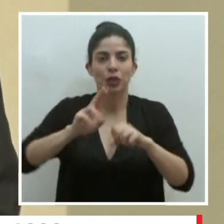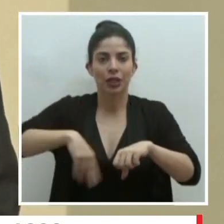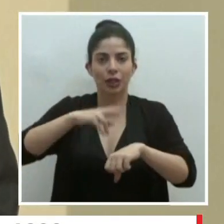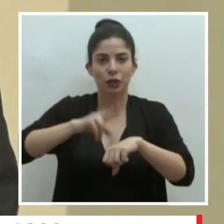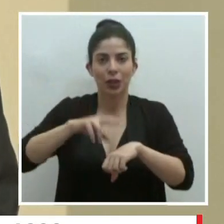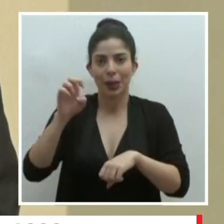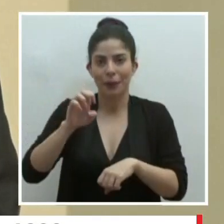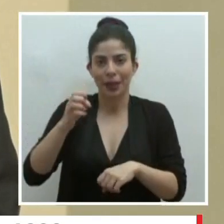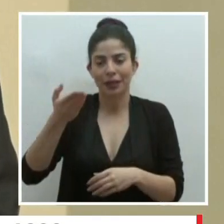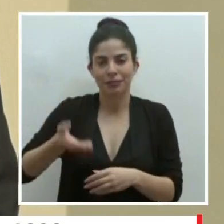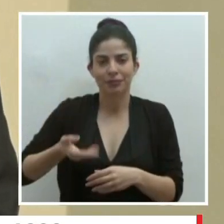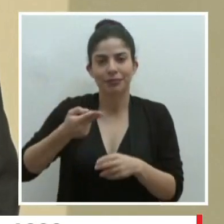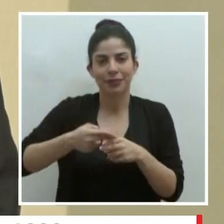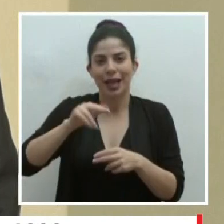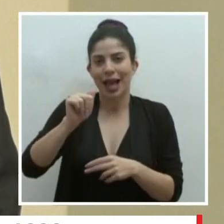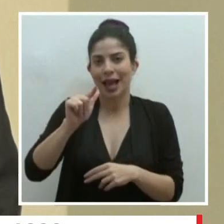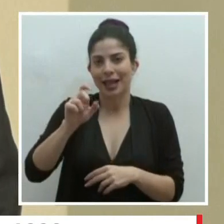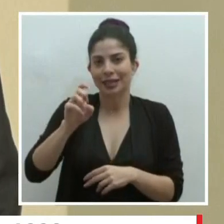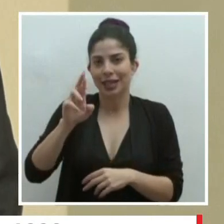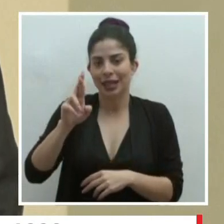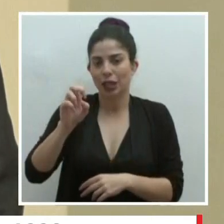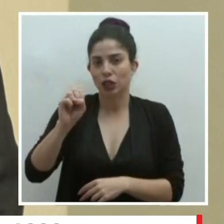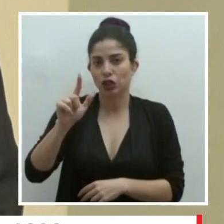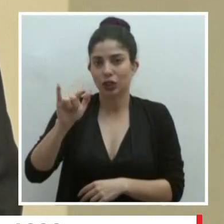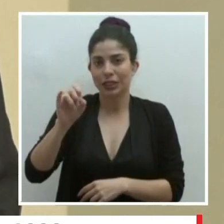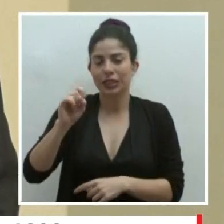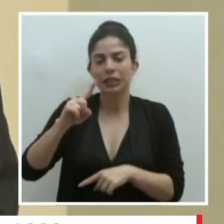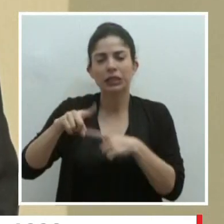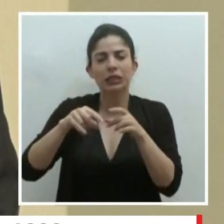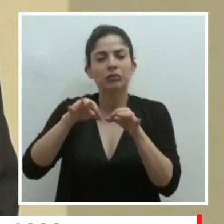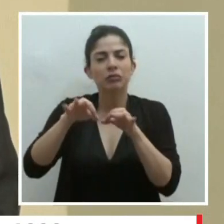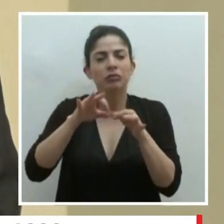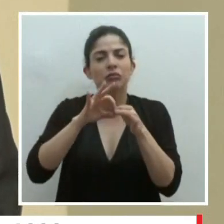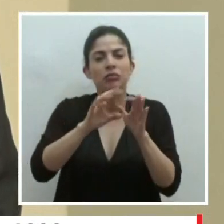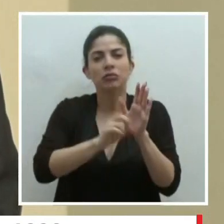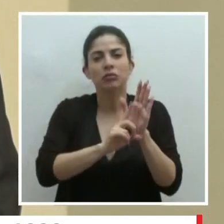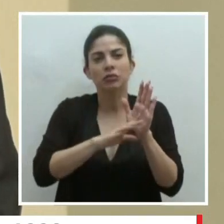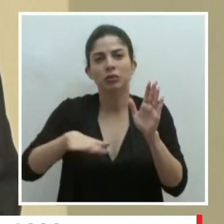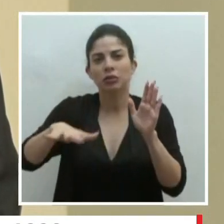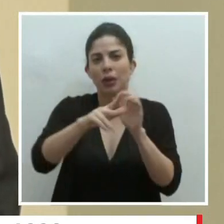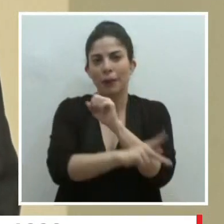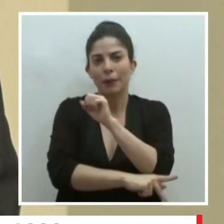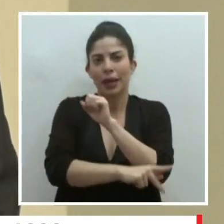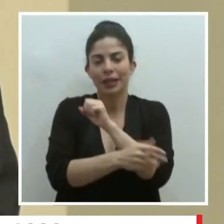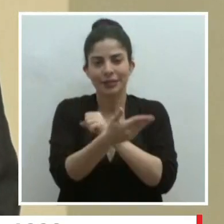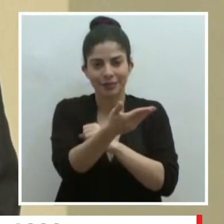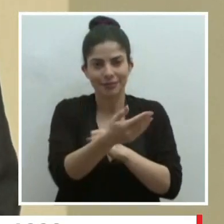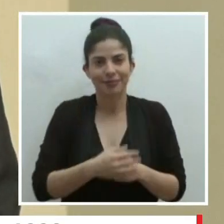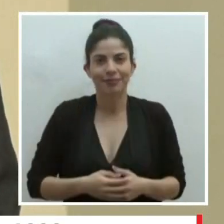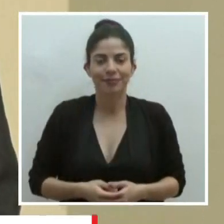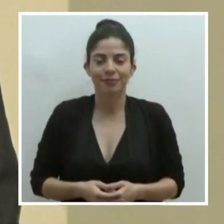de Emergencias, el señor Alexander Solís, quien nos dará un detalle sobre las alertas en el país. Lo escuchamos a